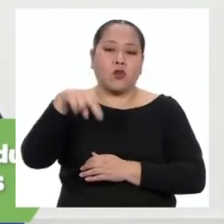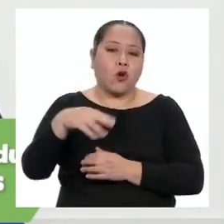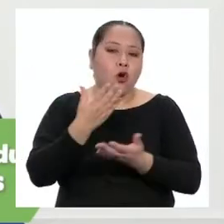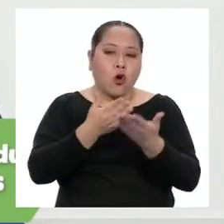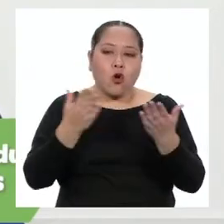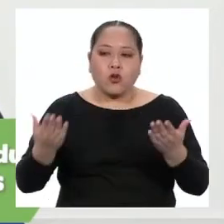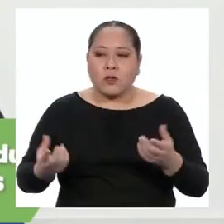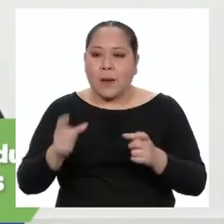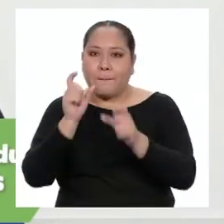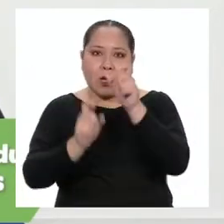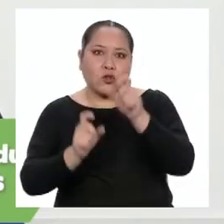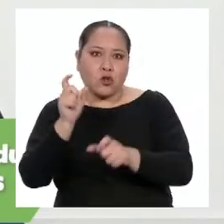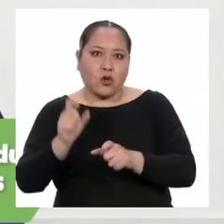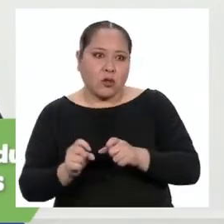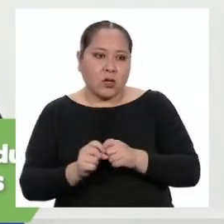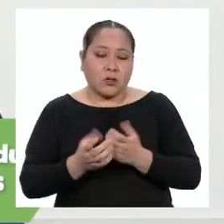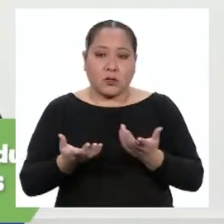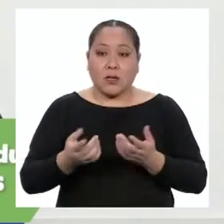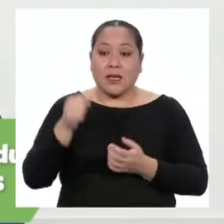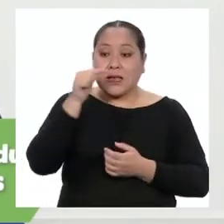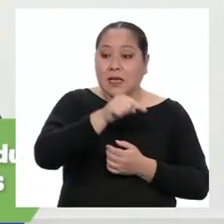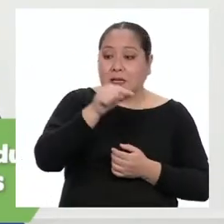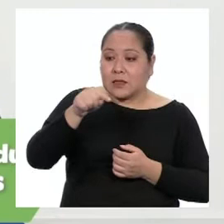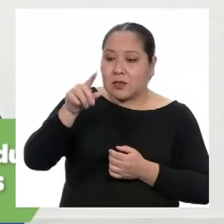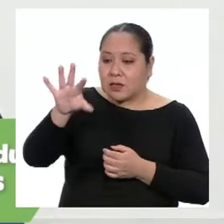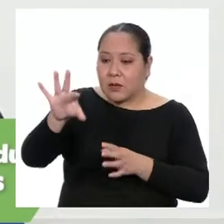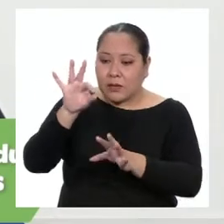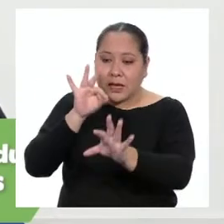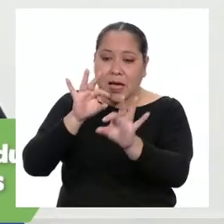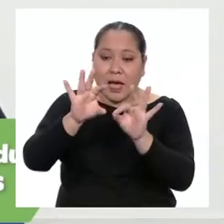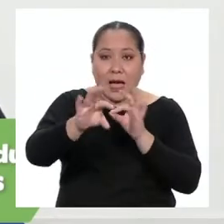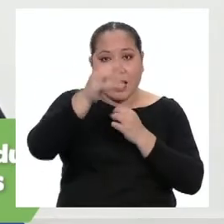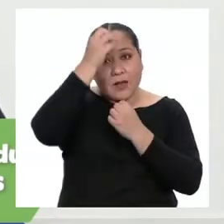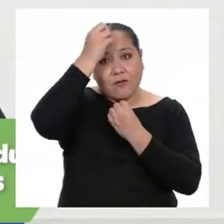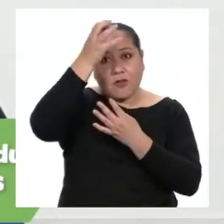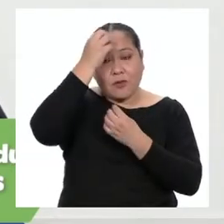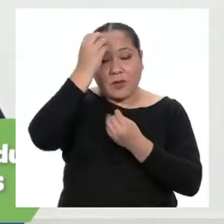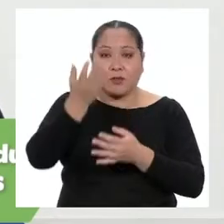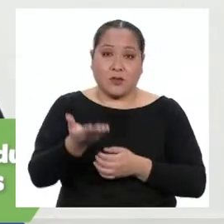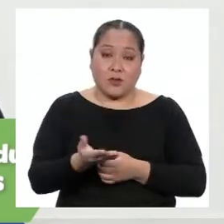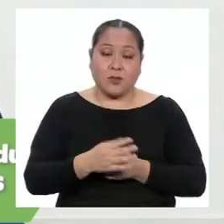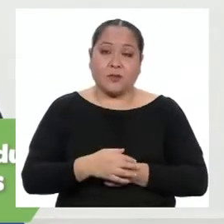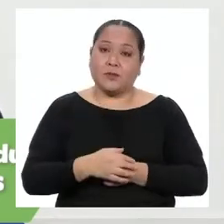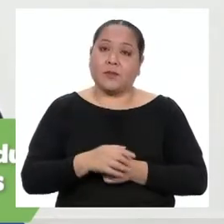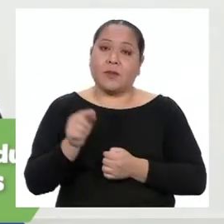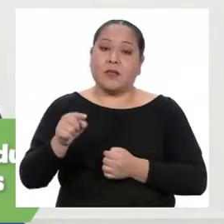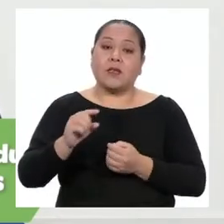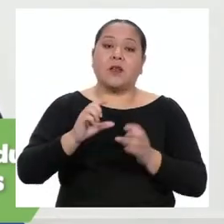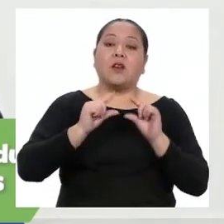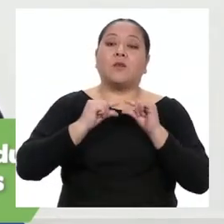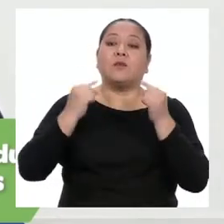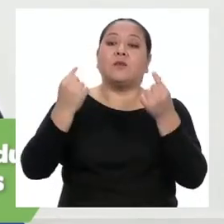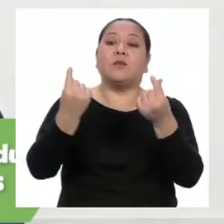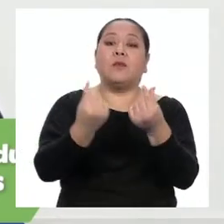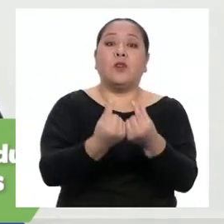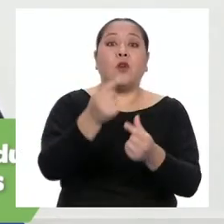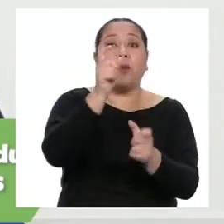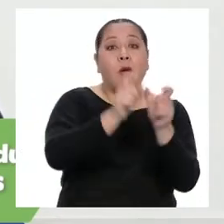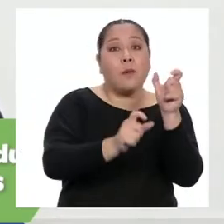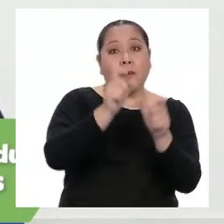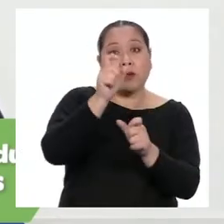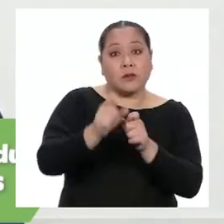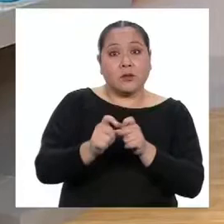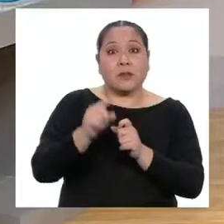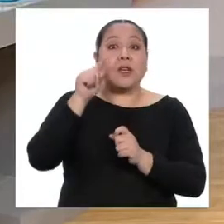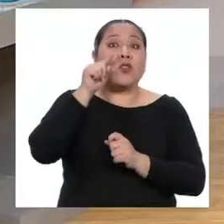u objetos del cual se van a obtener los datos. Es decir, la comunidad de personas a quien se dirige